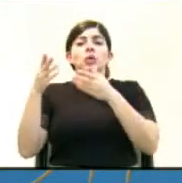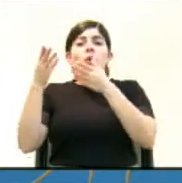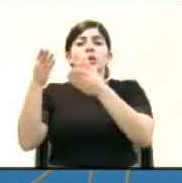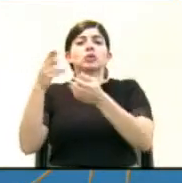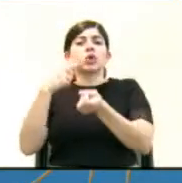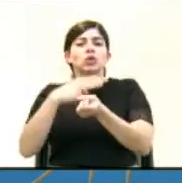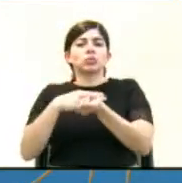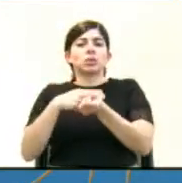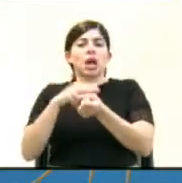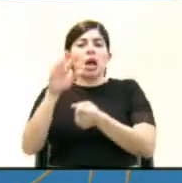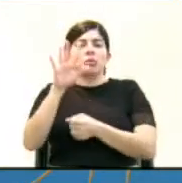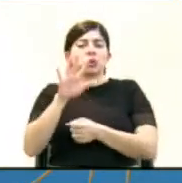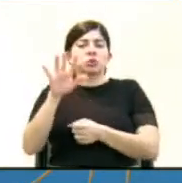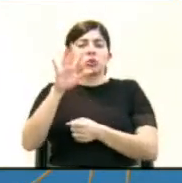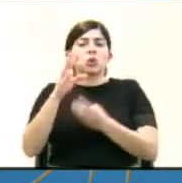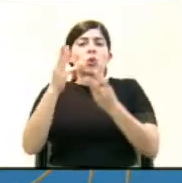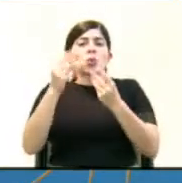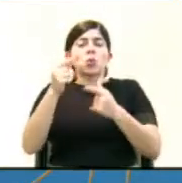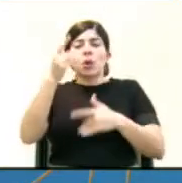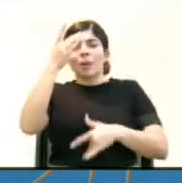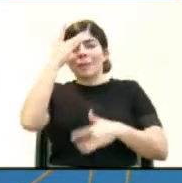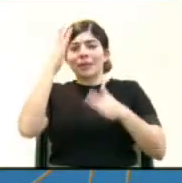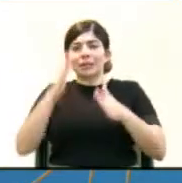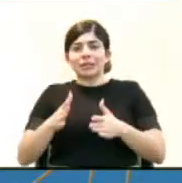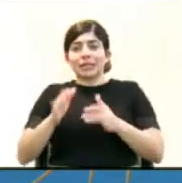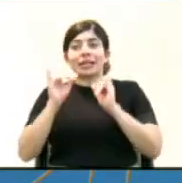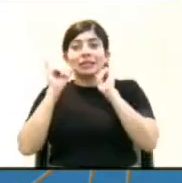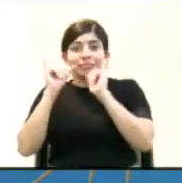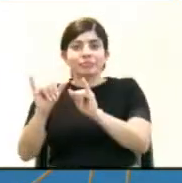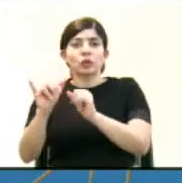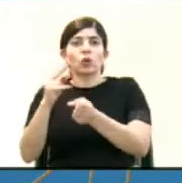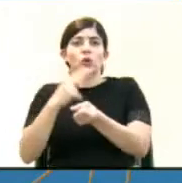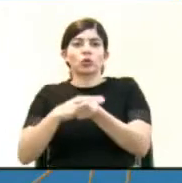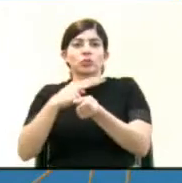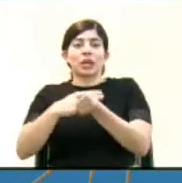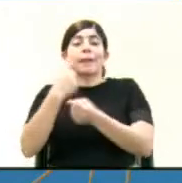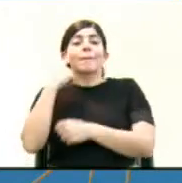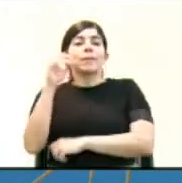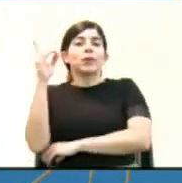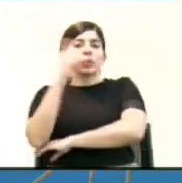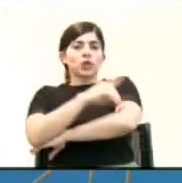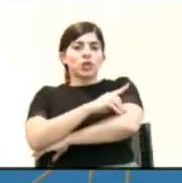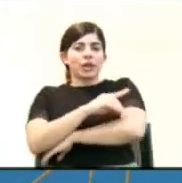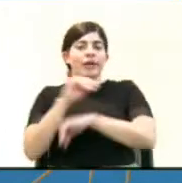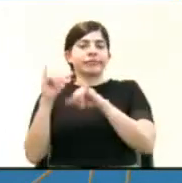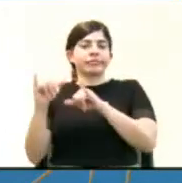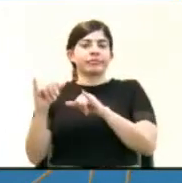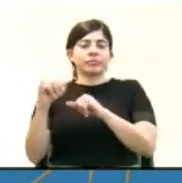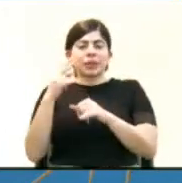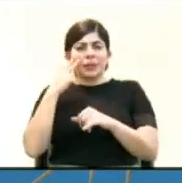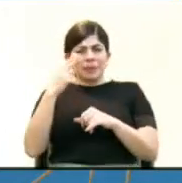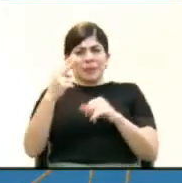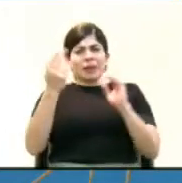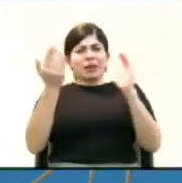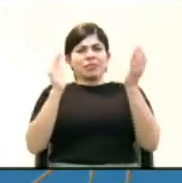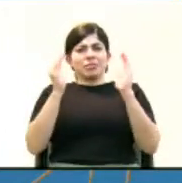el promedio de pacientes hospitalizados en cada día. Y lo que podemos ver es